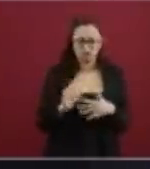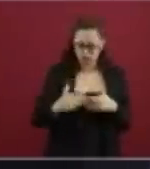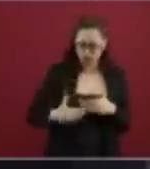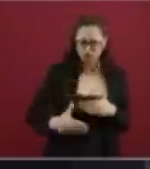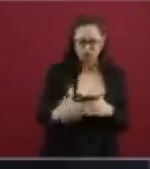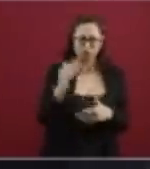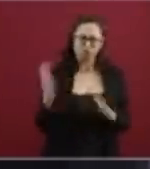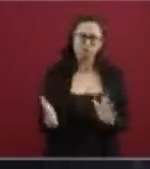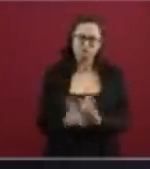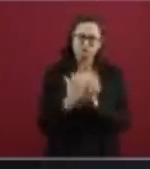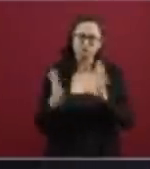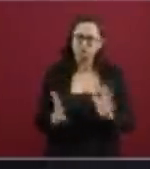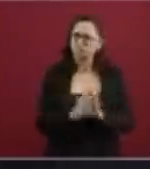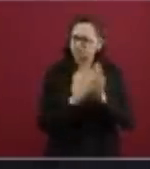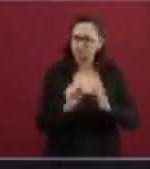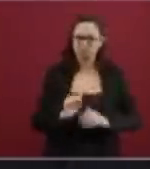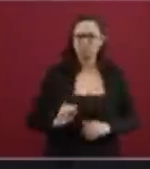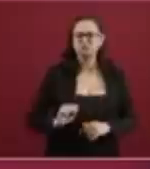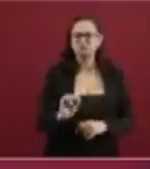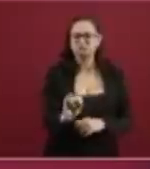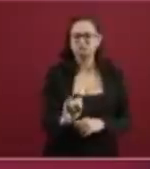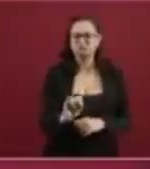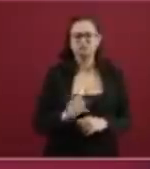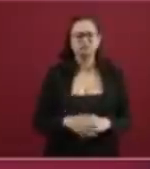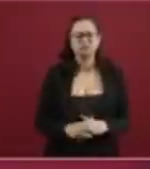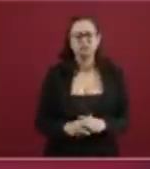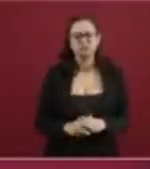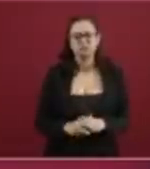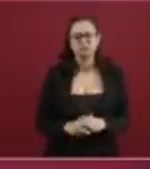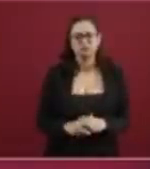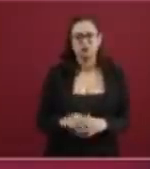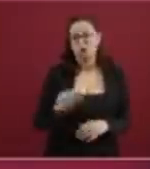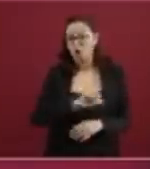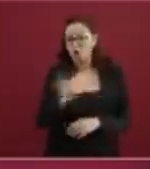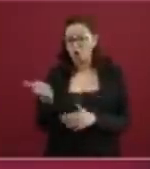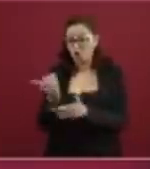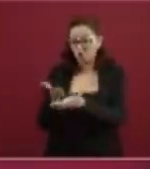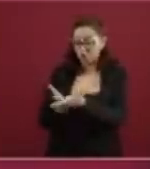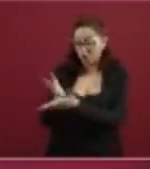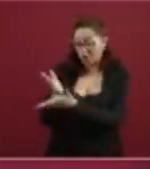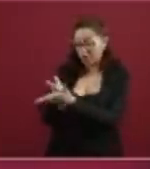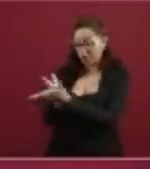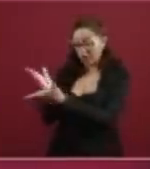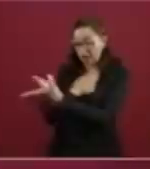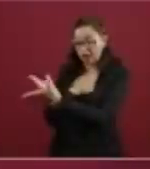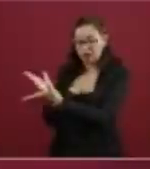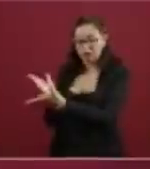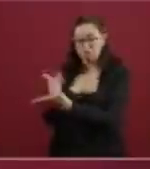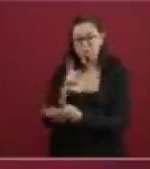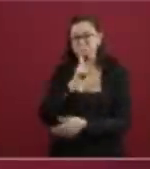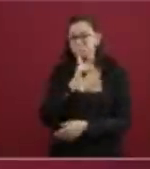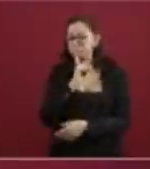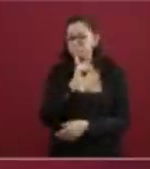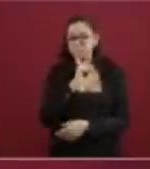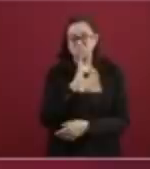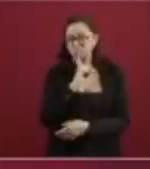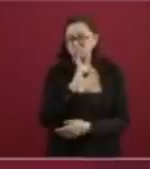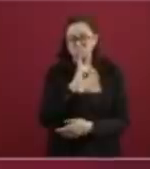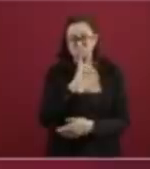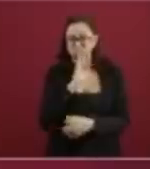participamos. Lo demás es apegarnos también a los